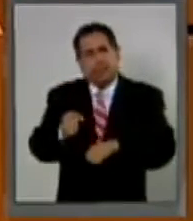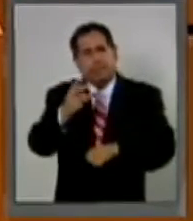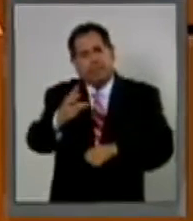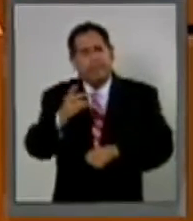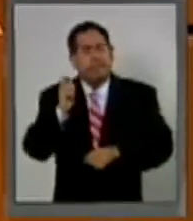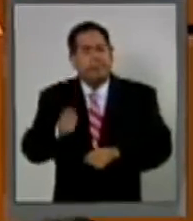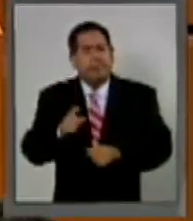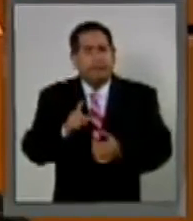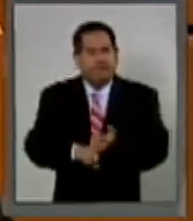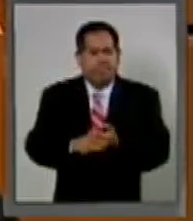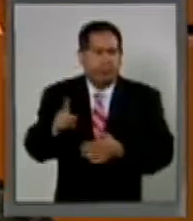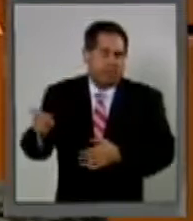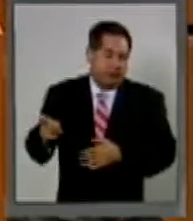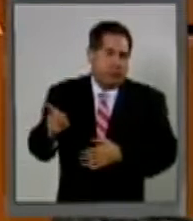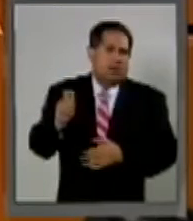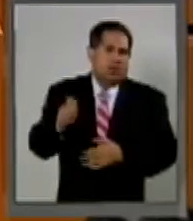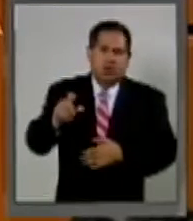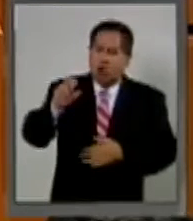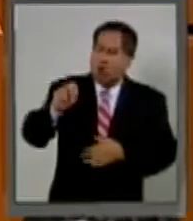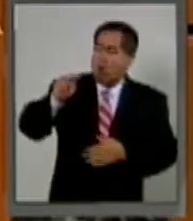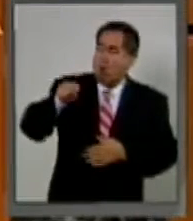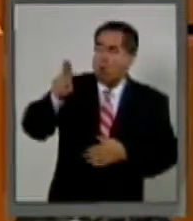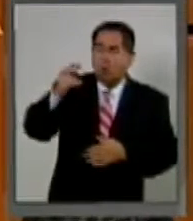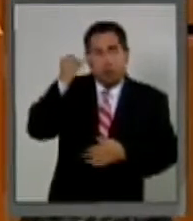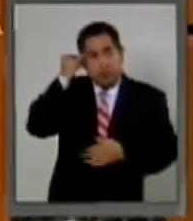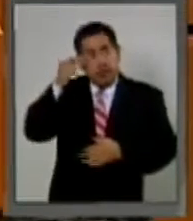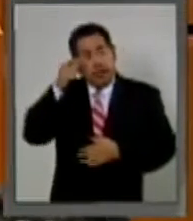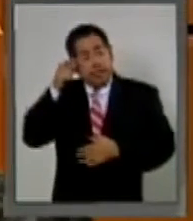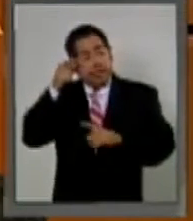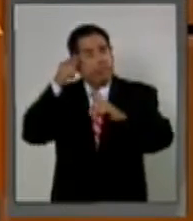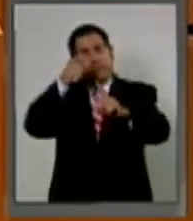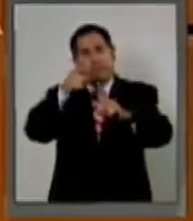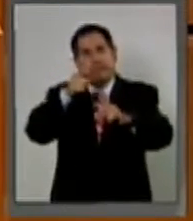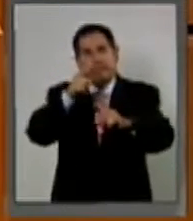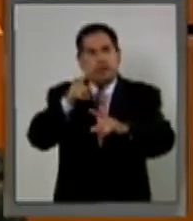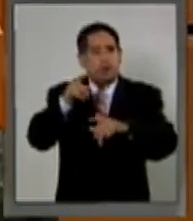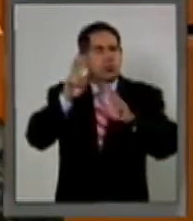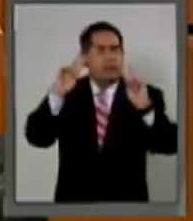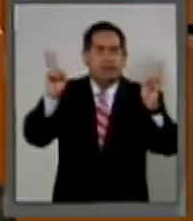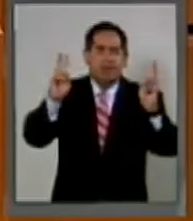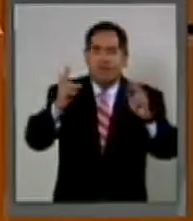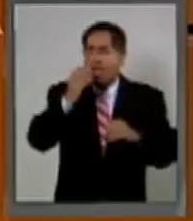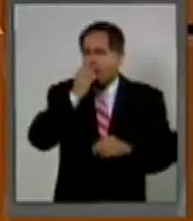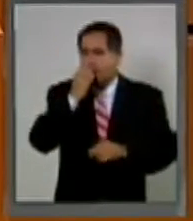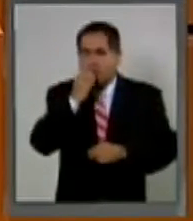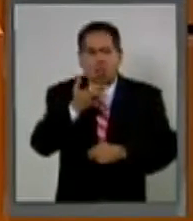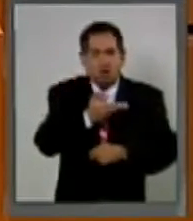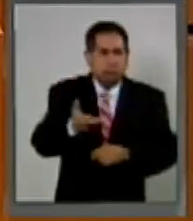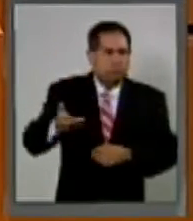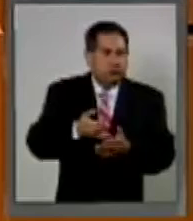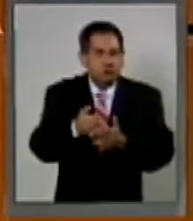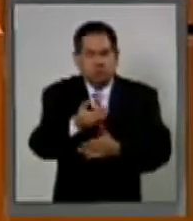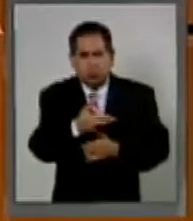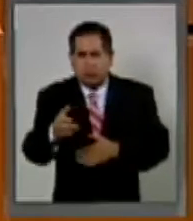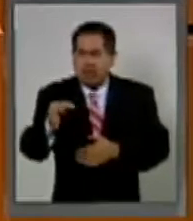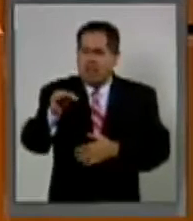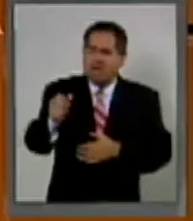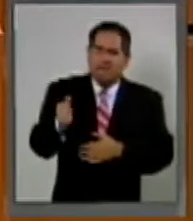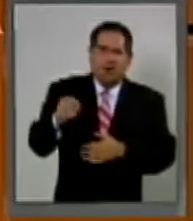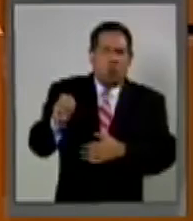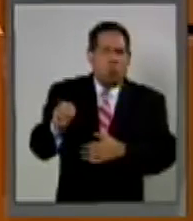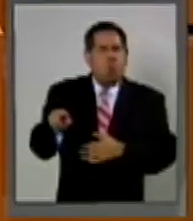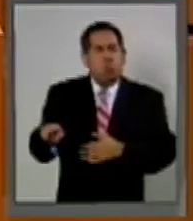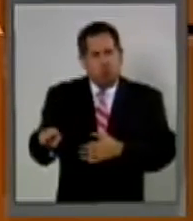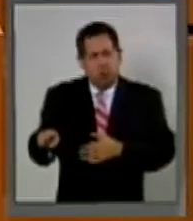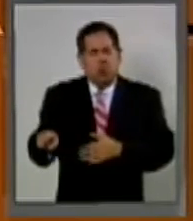metas propuestas por la Organización de las Naciones Unidas para la Alimentación y la Agricultura, FAO, por sus siglas